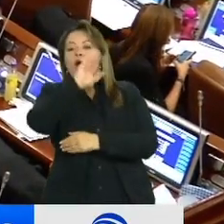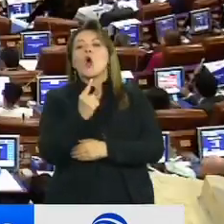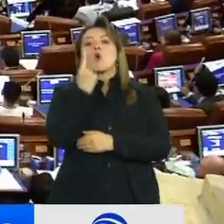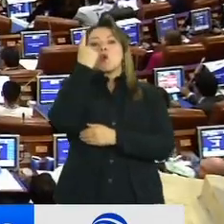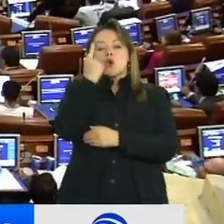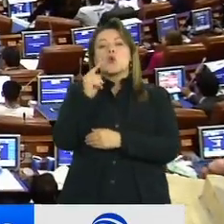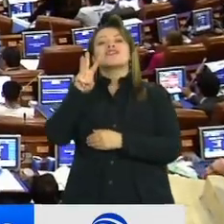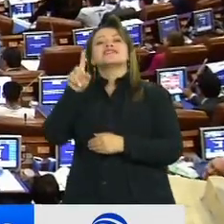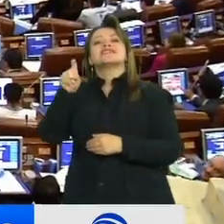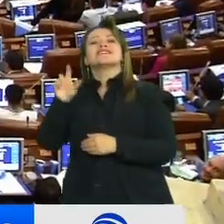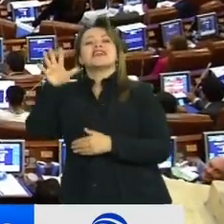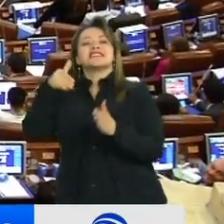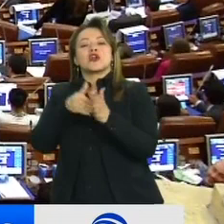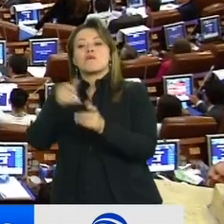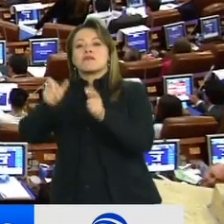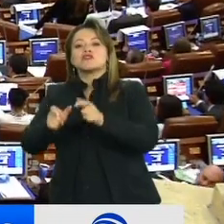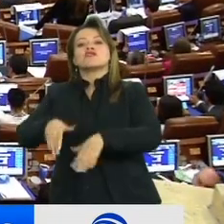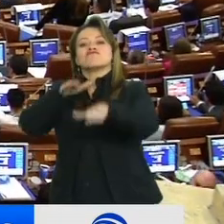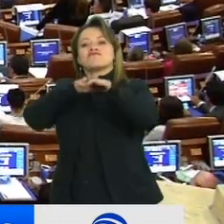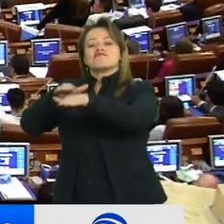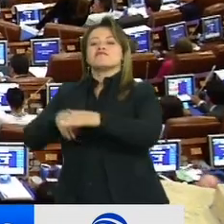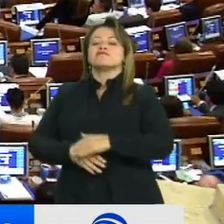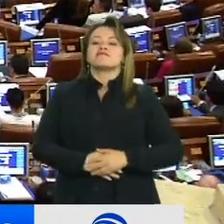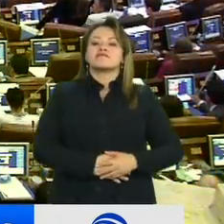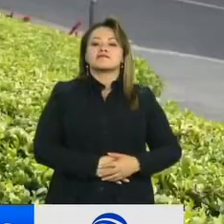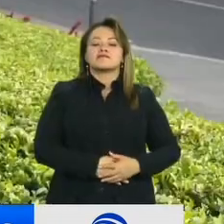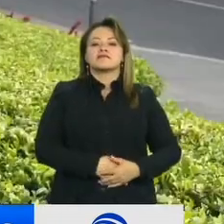cada 365.000 habitantes.